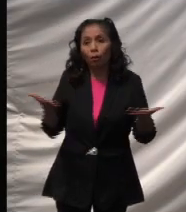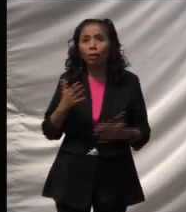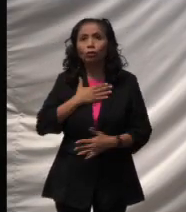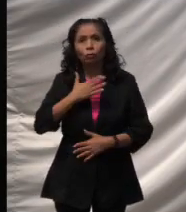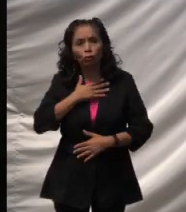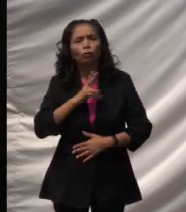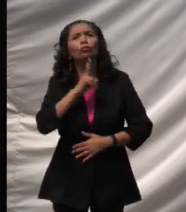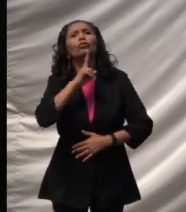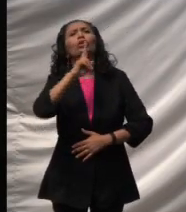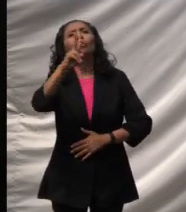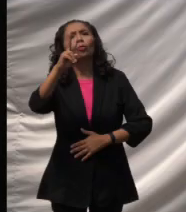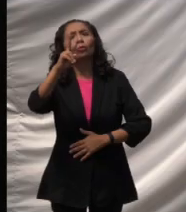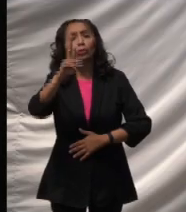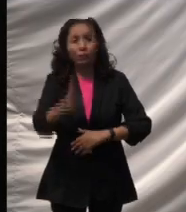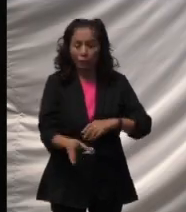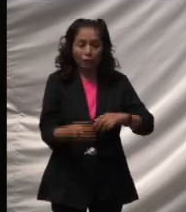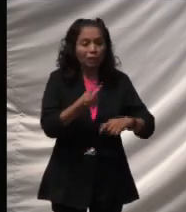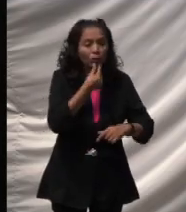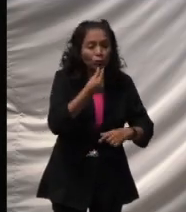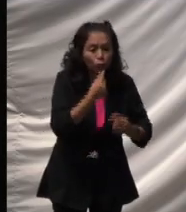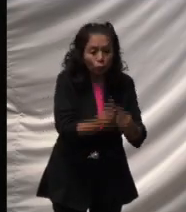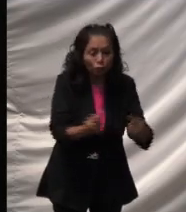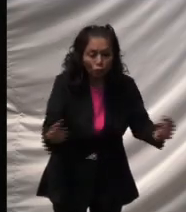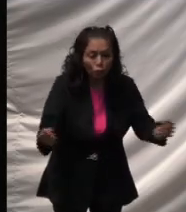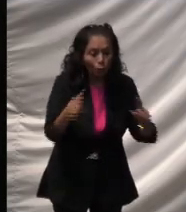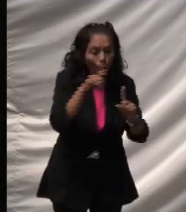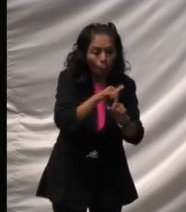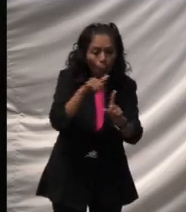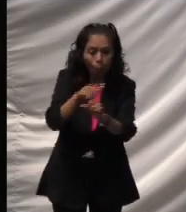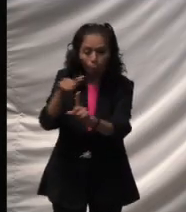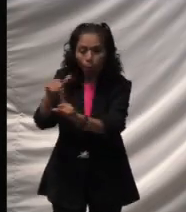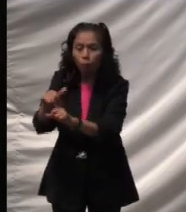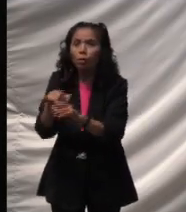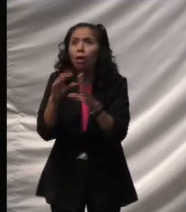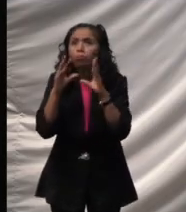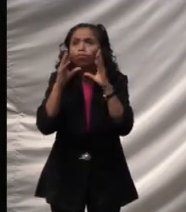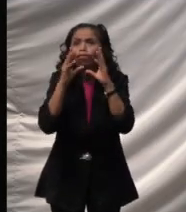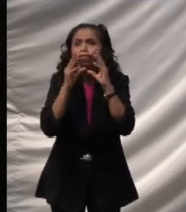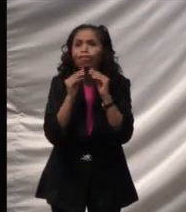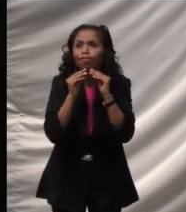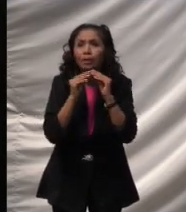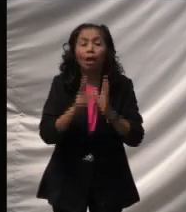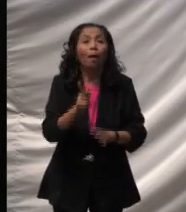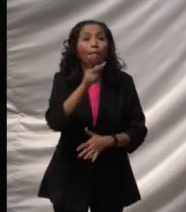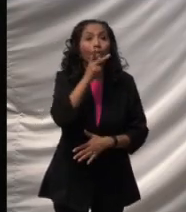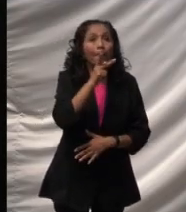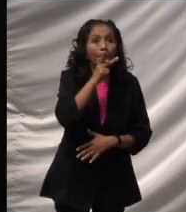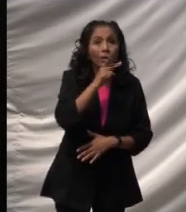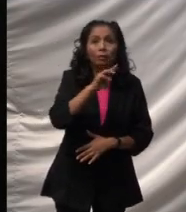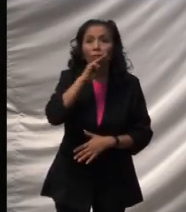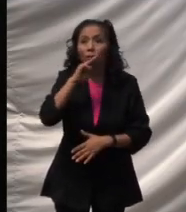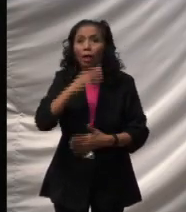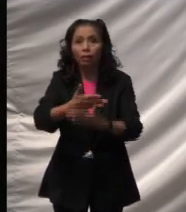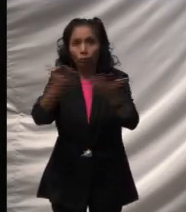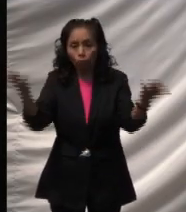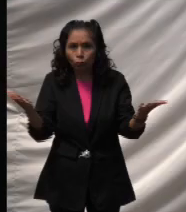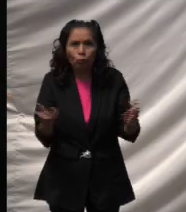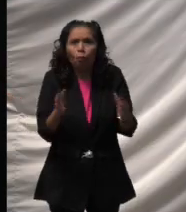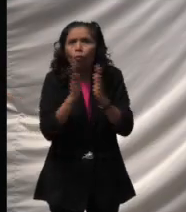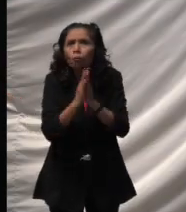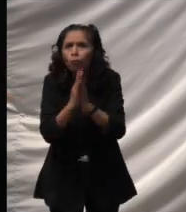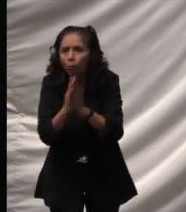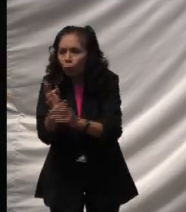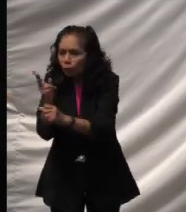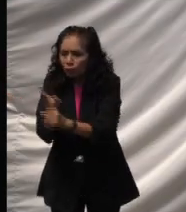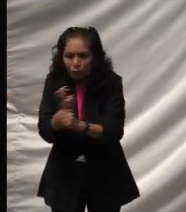niñas y niños que sufren día a día y no son capaces de alzar la voz. Padres y adultos en general, les invito a hablar con las niñas y niños sobre